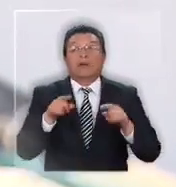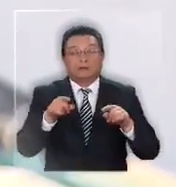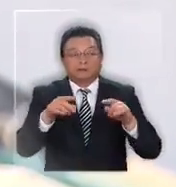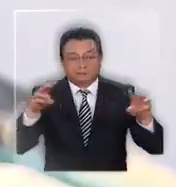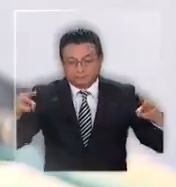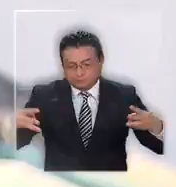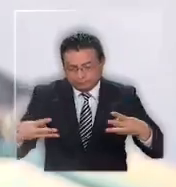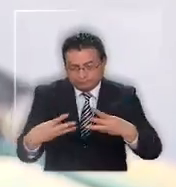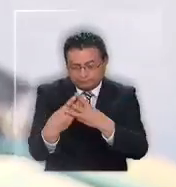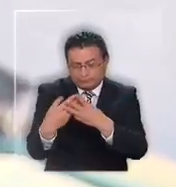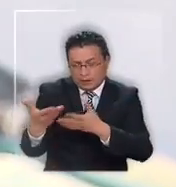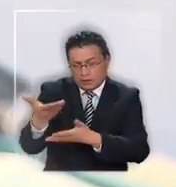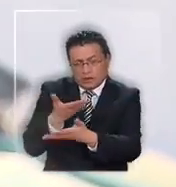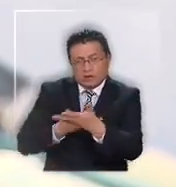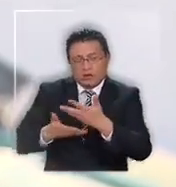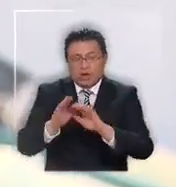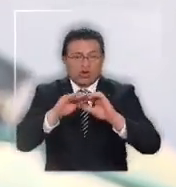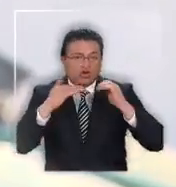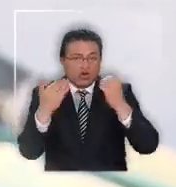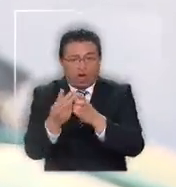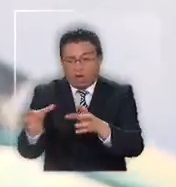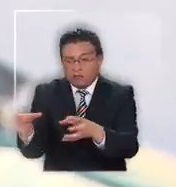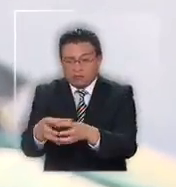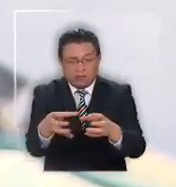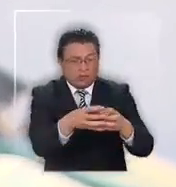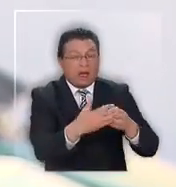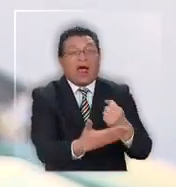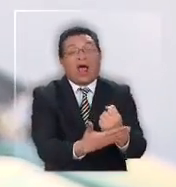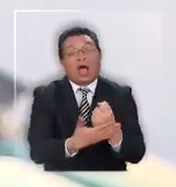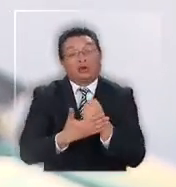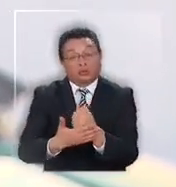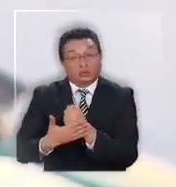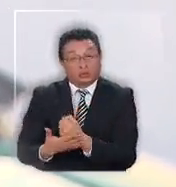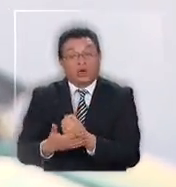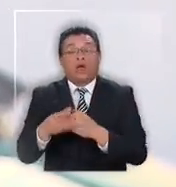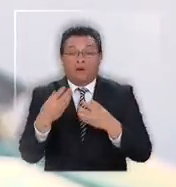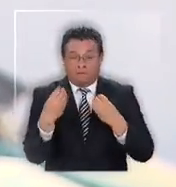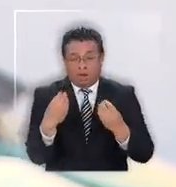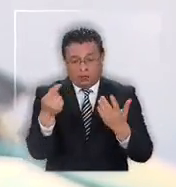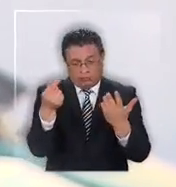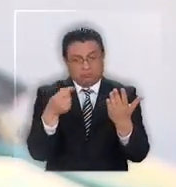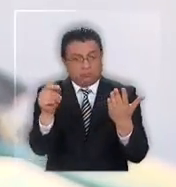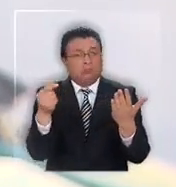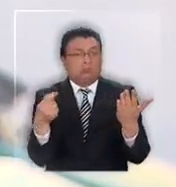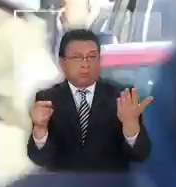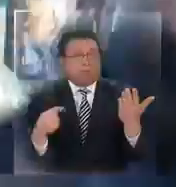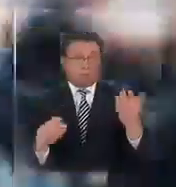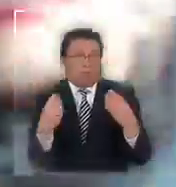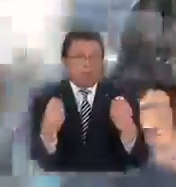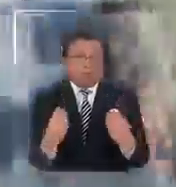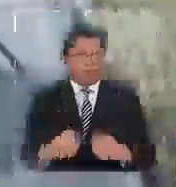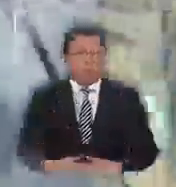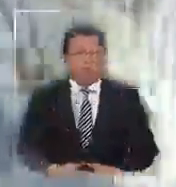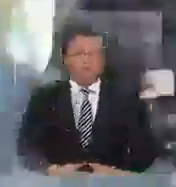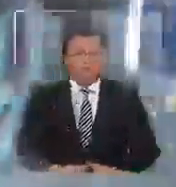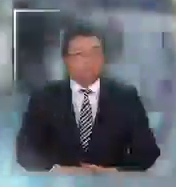fluida que existe con la totalidad de las organizaciones que nos colaboran en esto y nos ha dado muy buenos dividendos, muy buenos resultados.